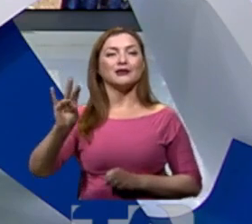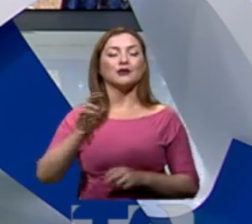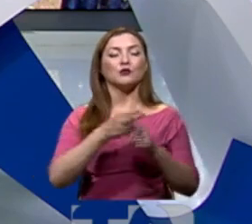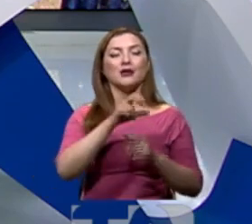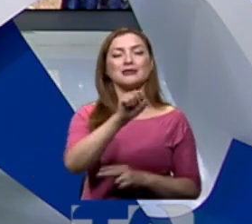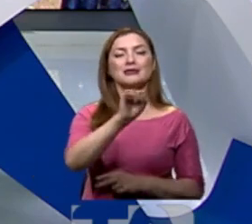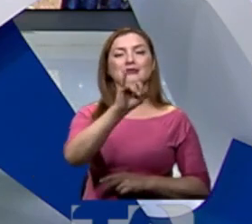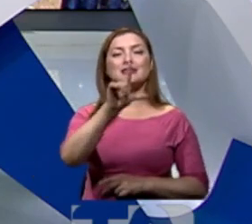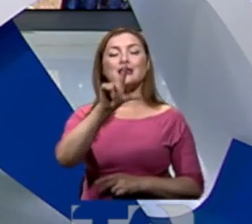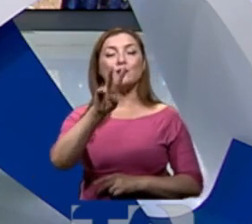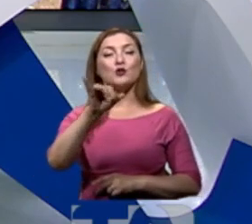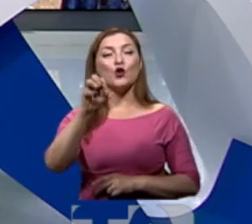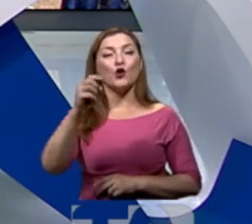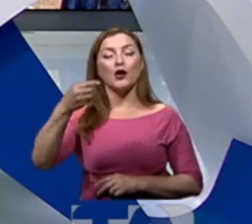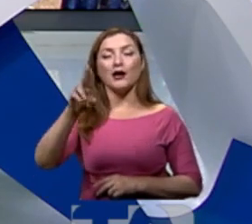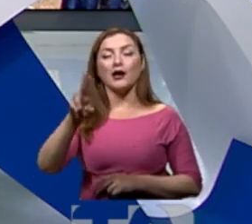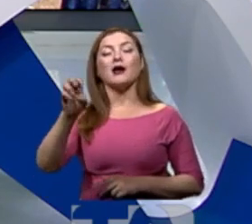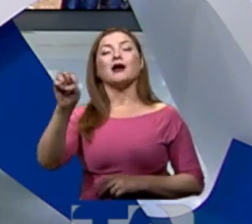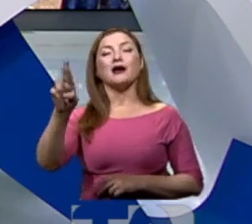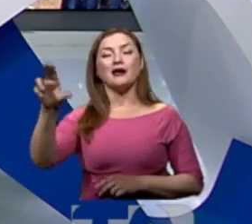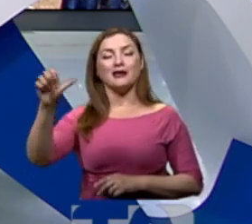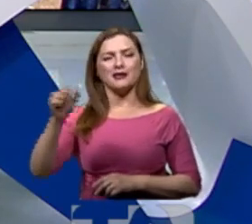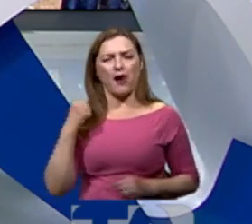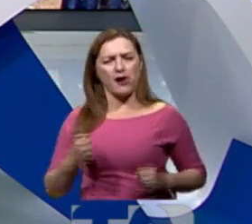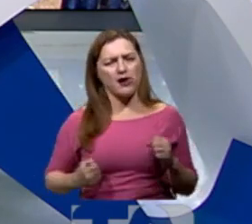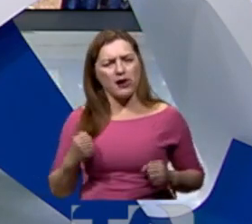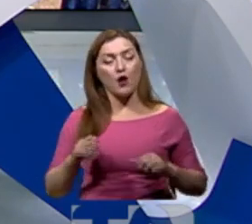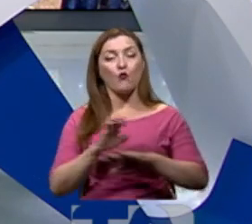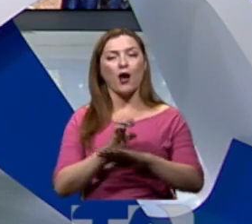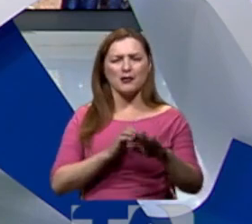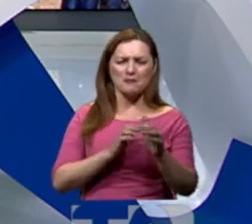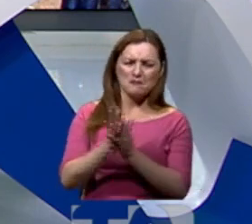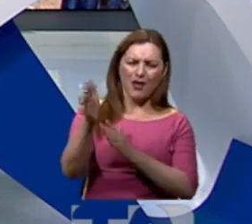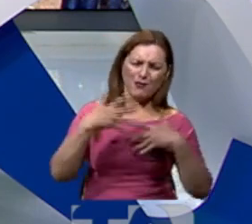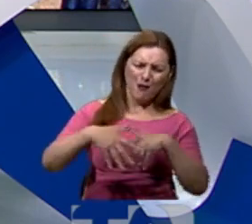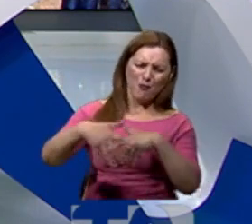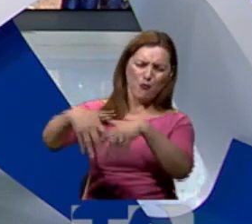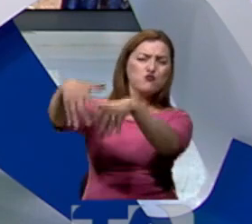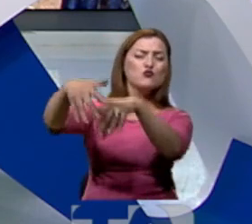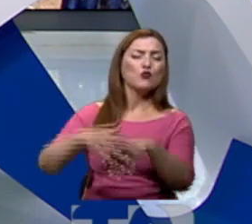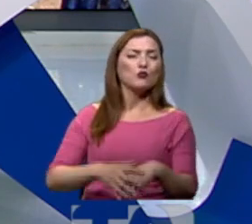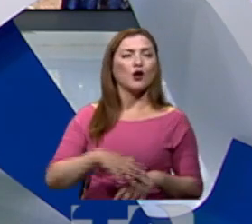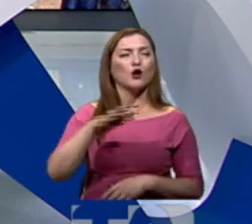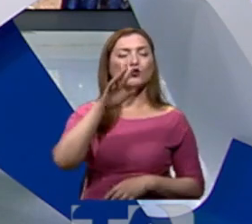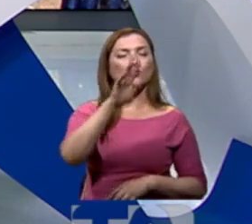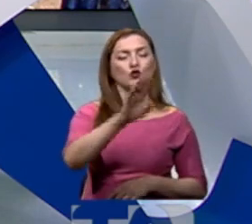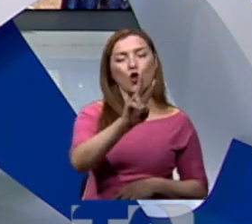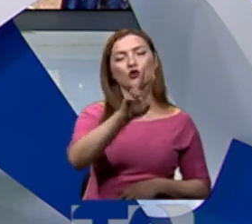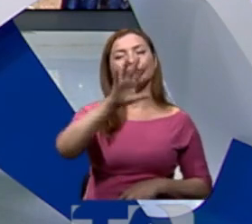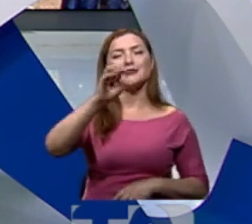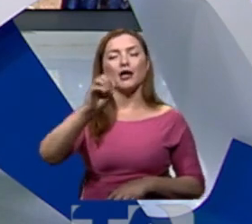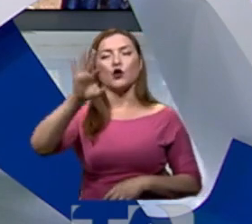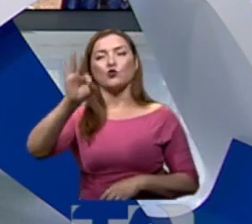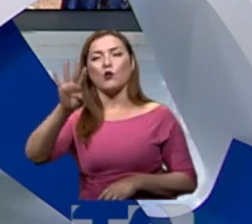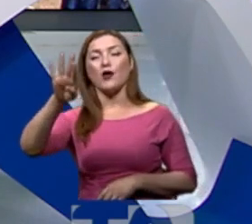nombre? Claro. Silvio Guerra, atleta ecuatoriano, marca el récord nacional en maratón, 2:09:49. Récord en